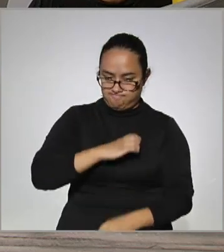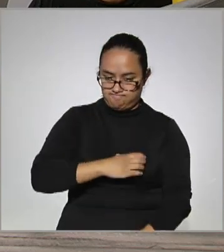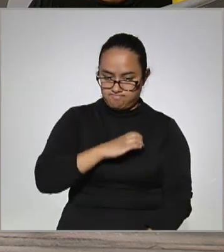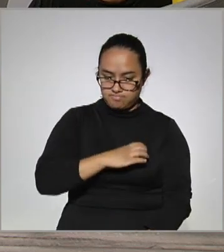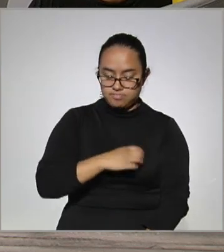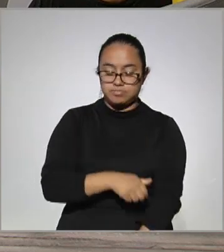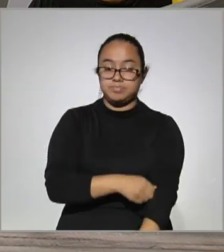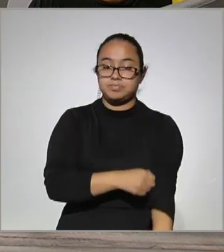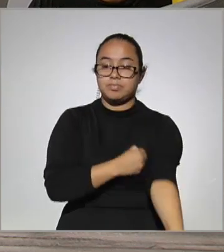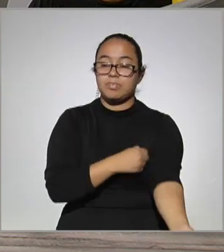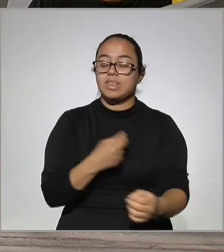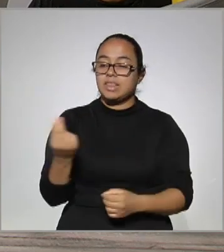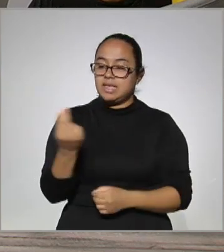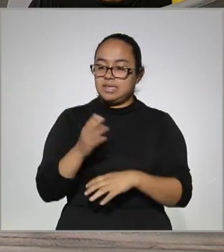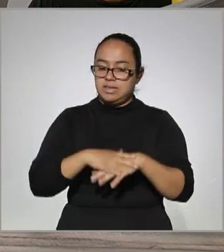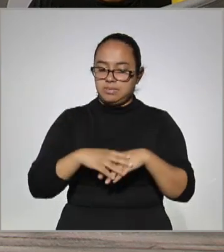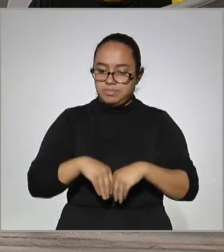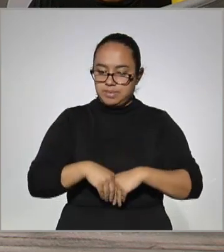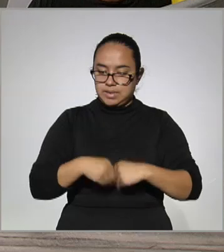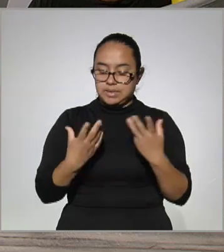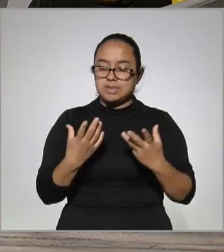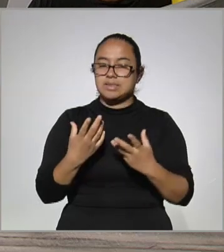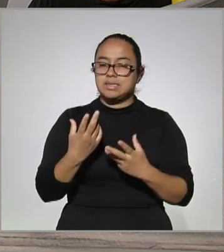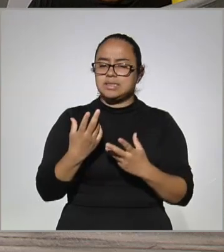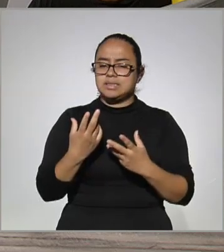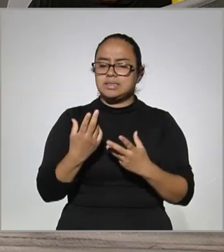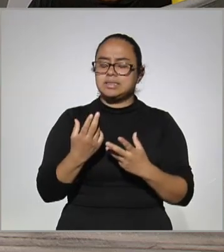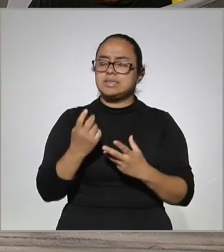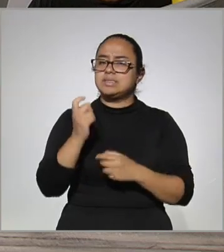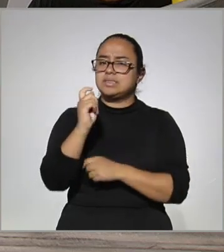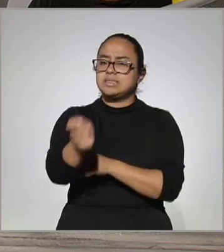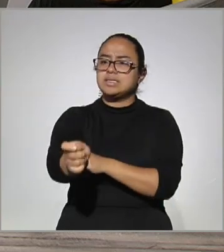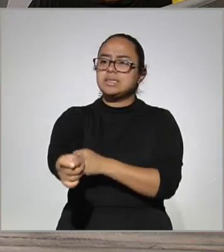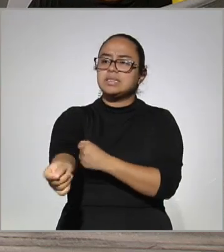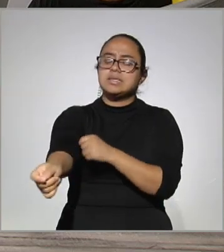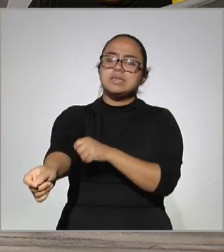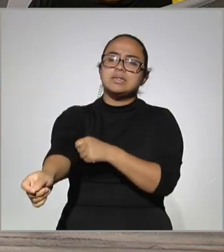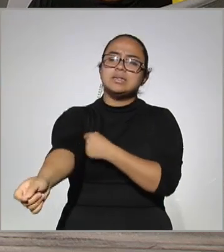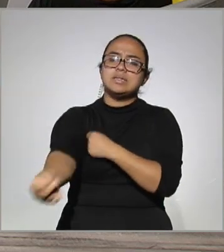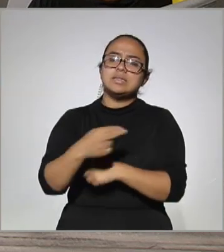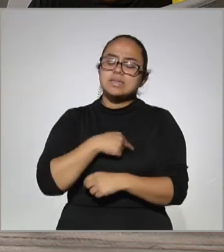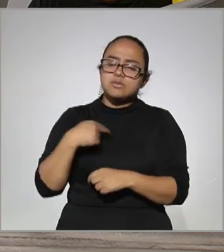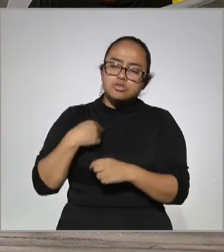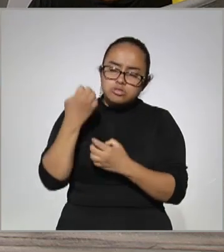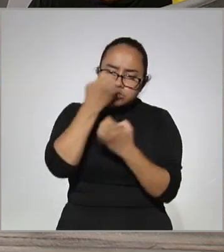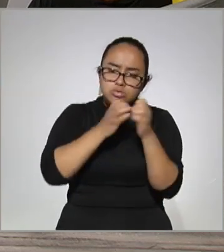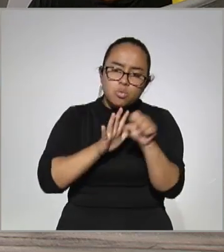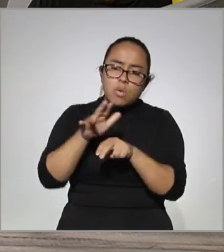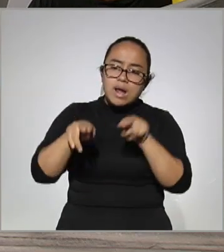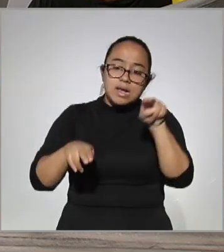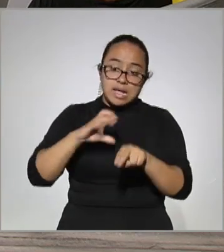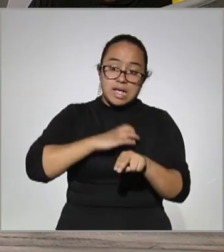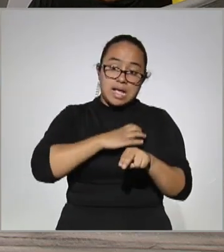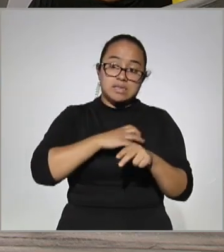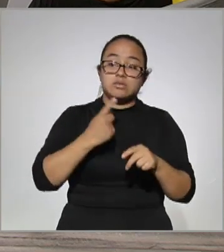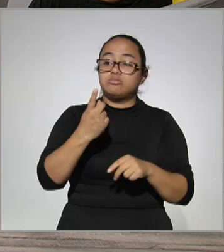estadificar. Ustedes nos han oído Así aquí es. en Diálogos utilizar esta palabra, es decir, en qué nivel de cáncer está y dependiendo del nivel, ustedes tomarán una